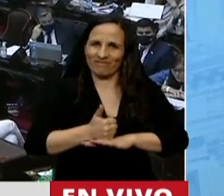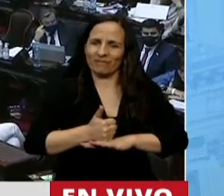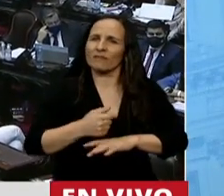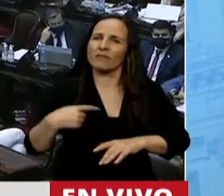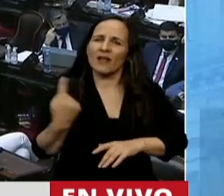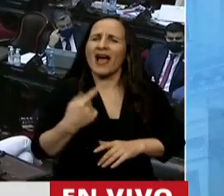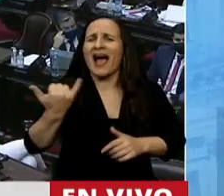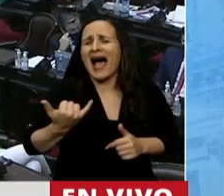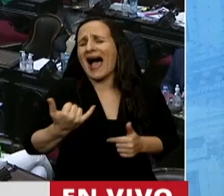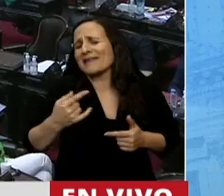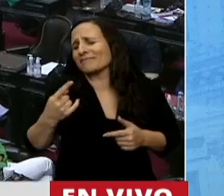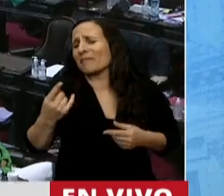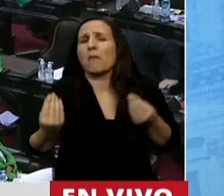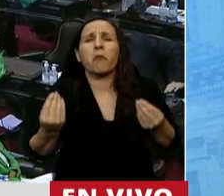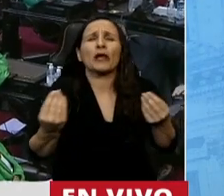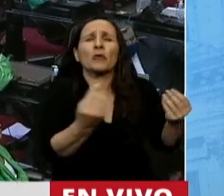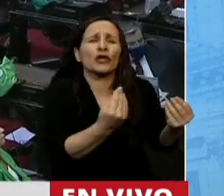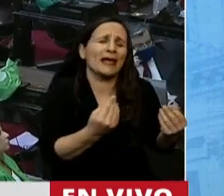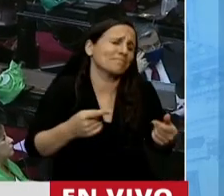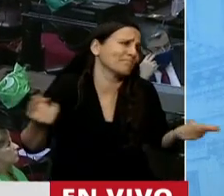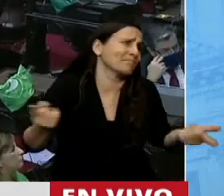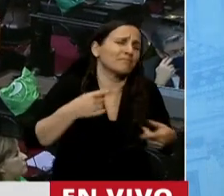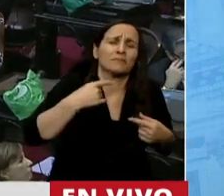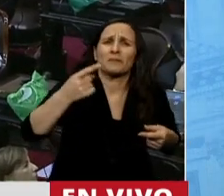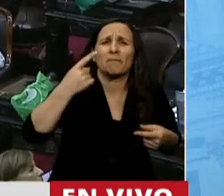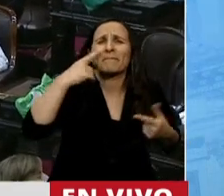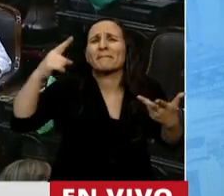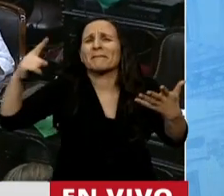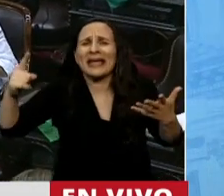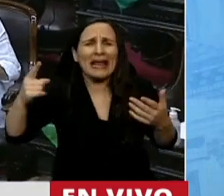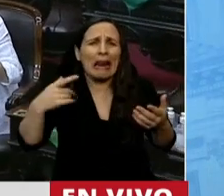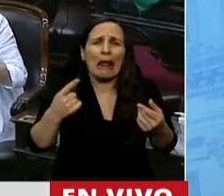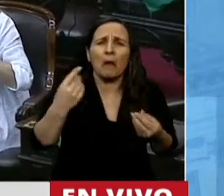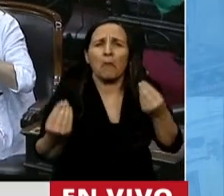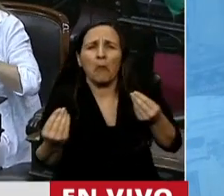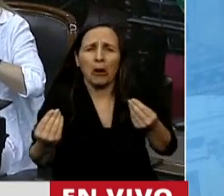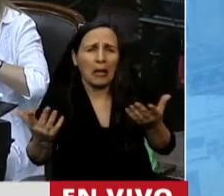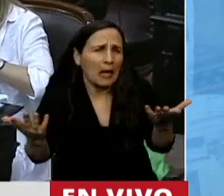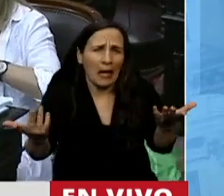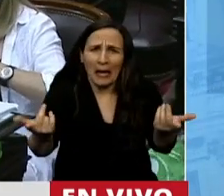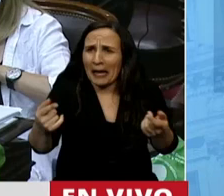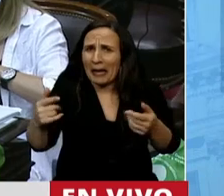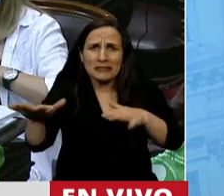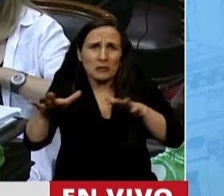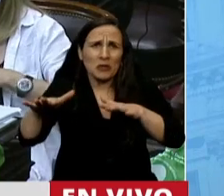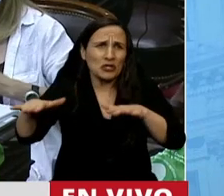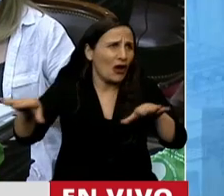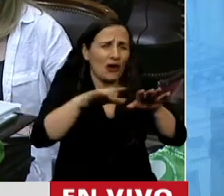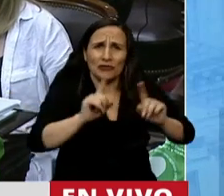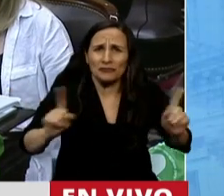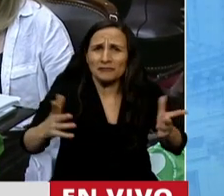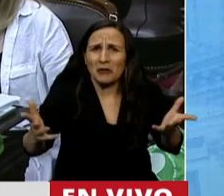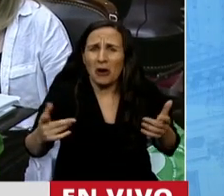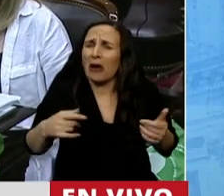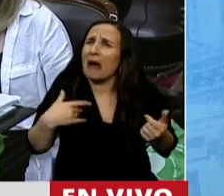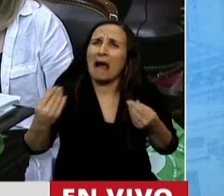de motivos personales, incuestionables, incomparables, irreprochables, por los cuales